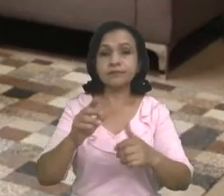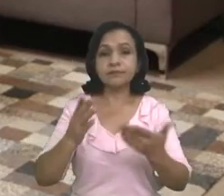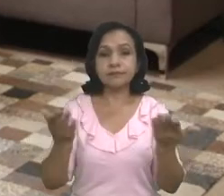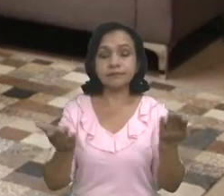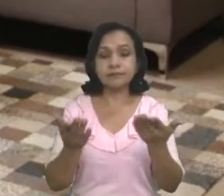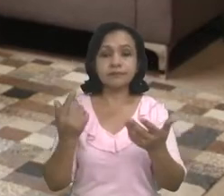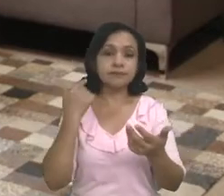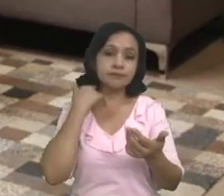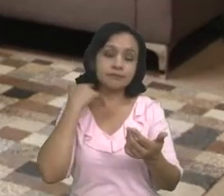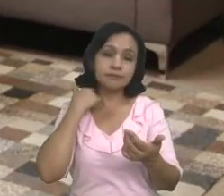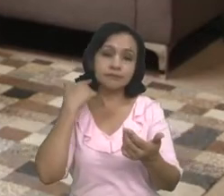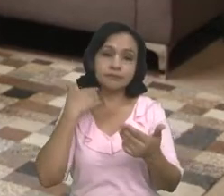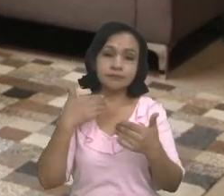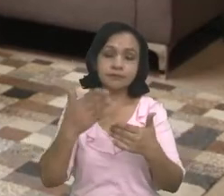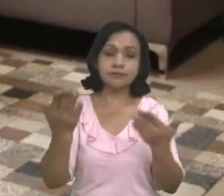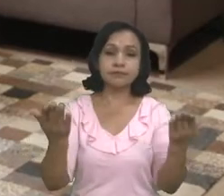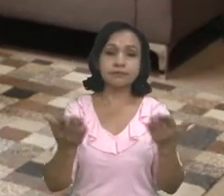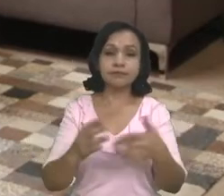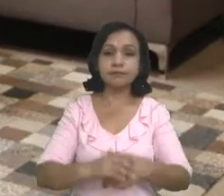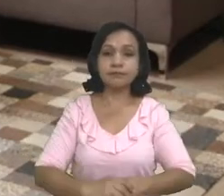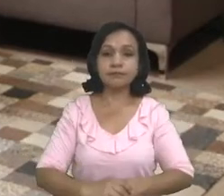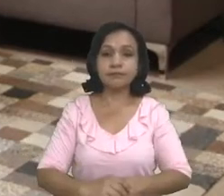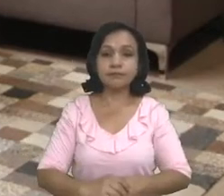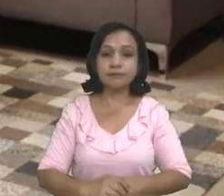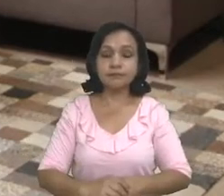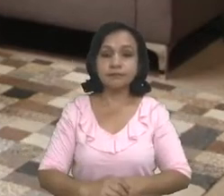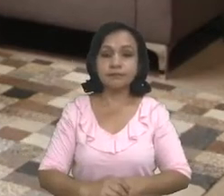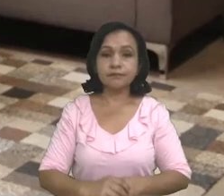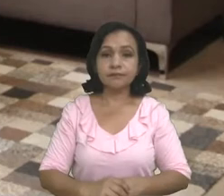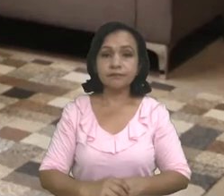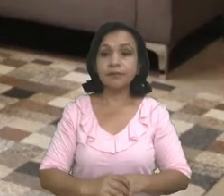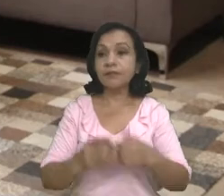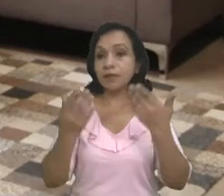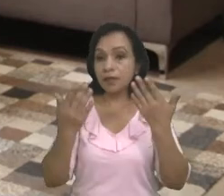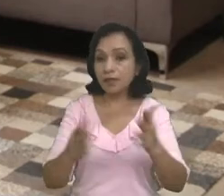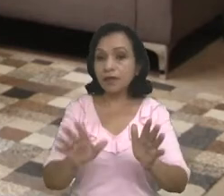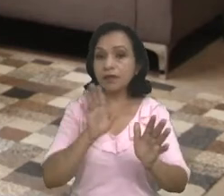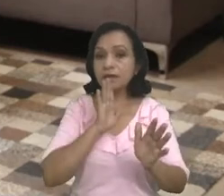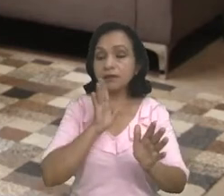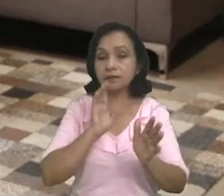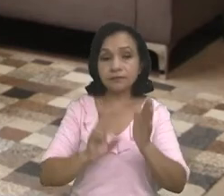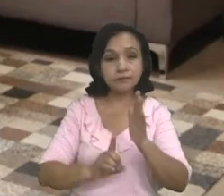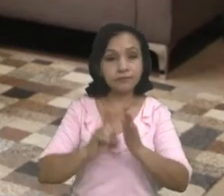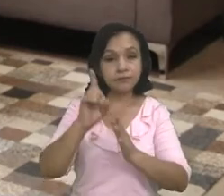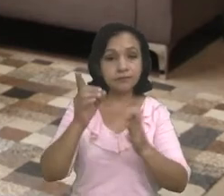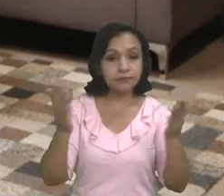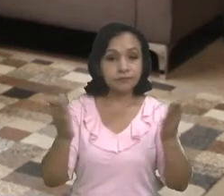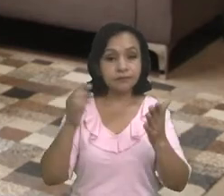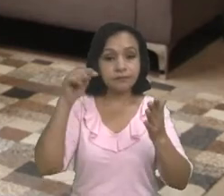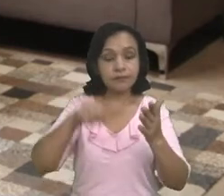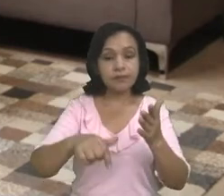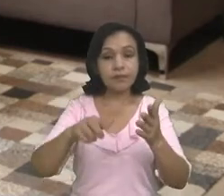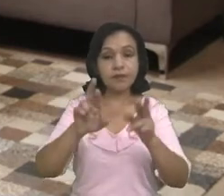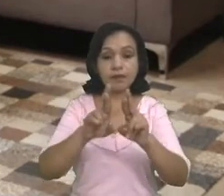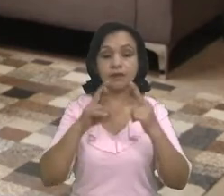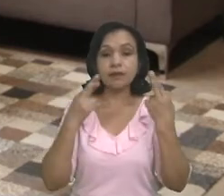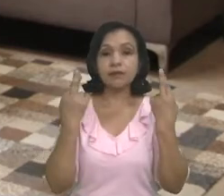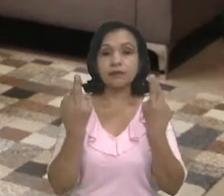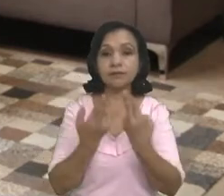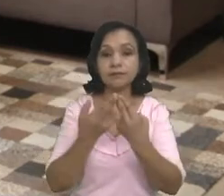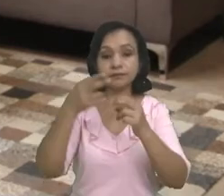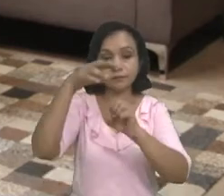constantemente en relación a las acciones que hemos venido desarrollando a partir de esta reunión de la comisión